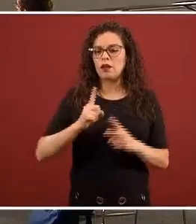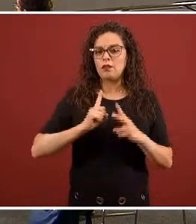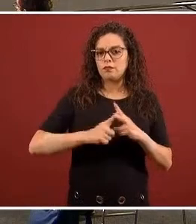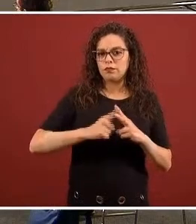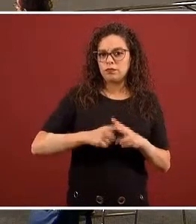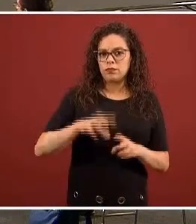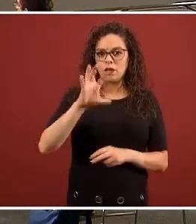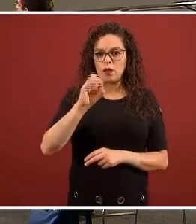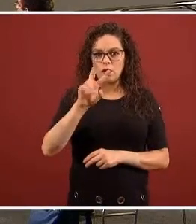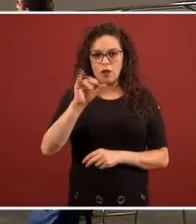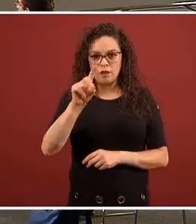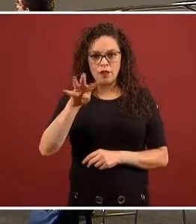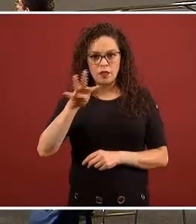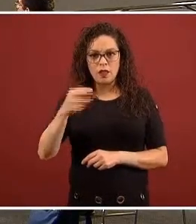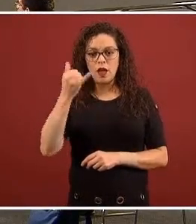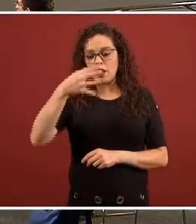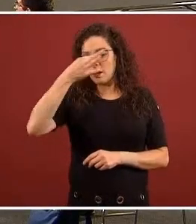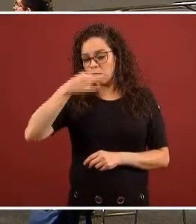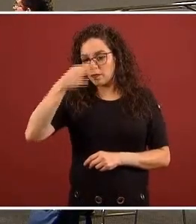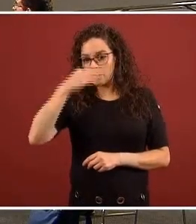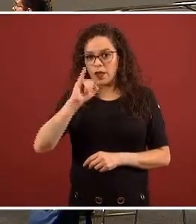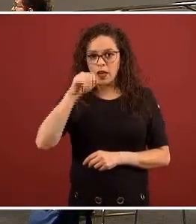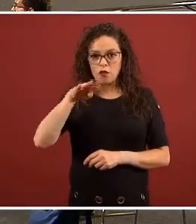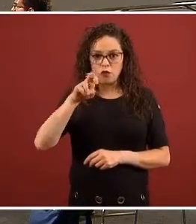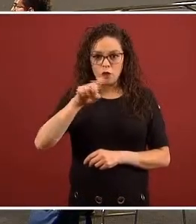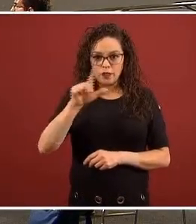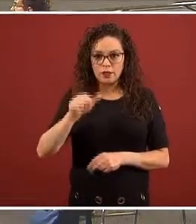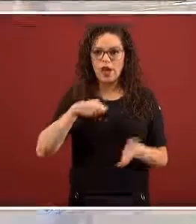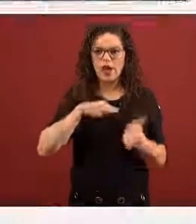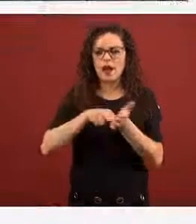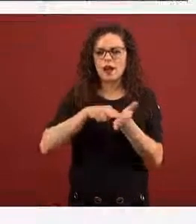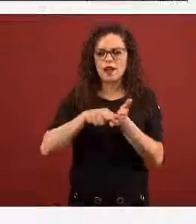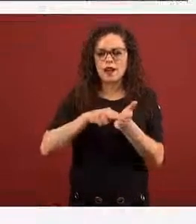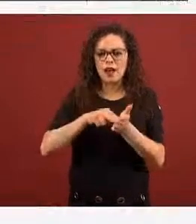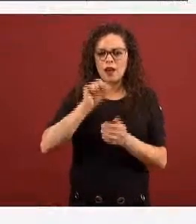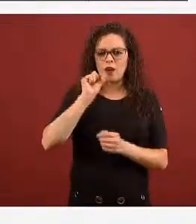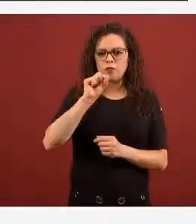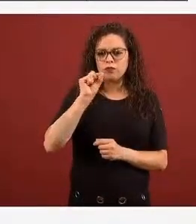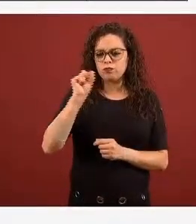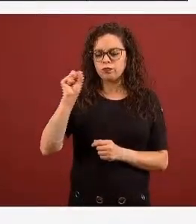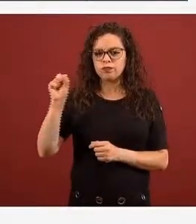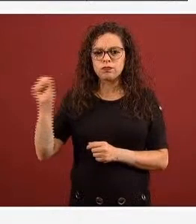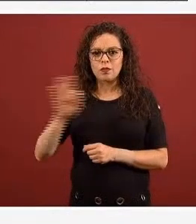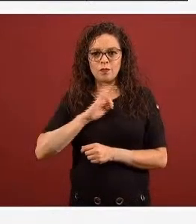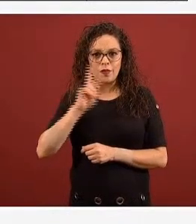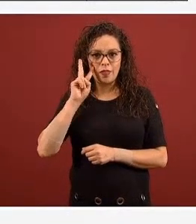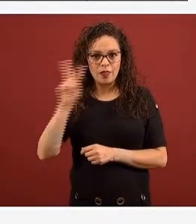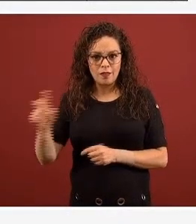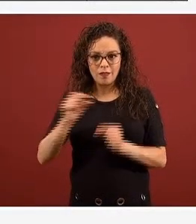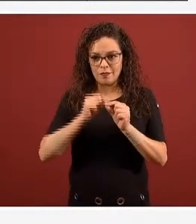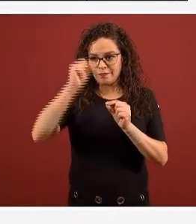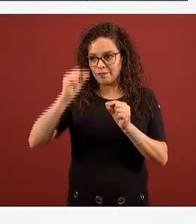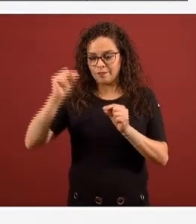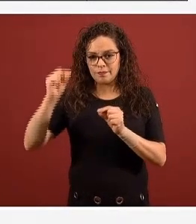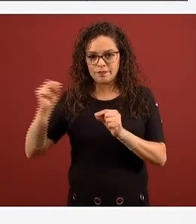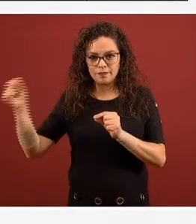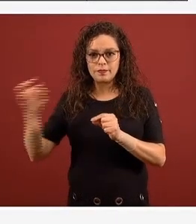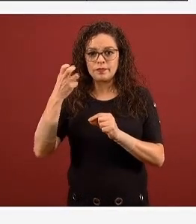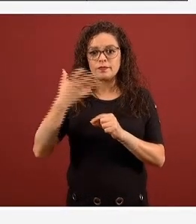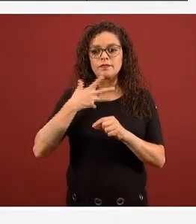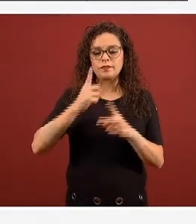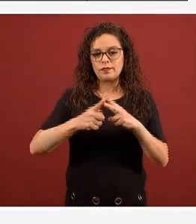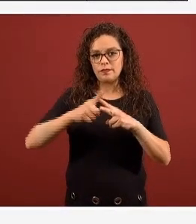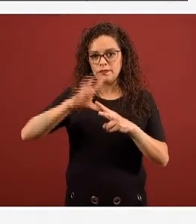en la línea negra, ahora en la línea punteada negra o segmentada negra. También se ahora incorporan